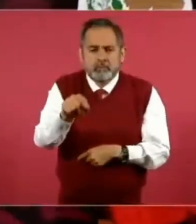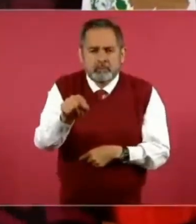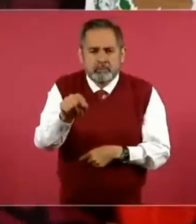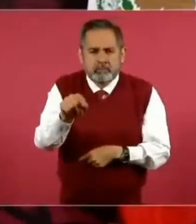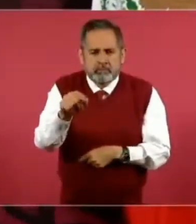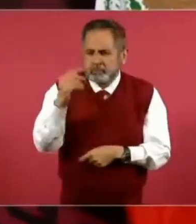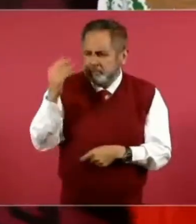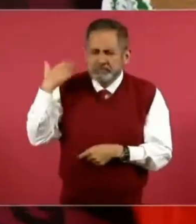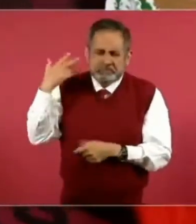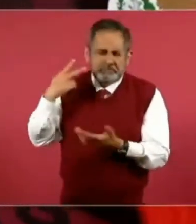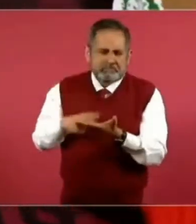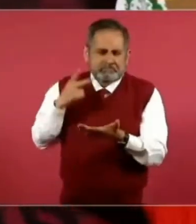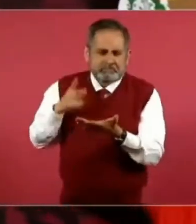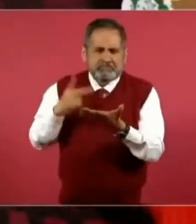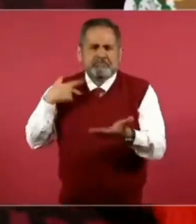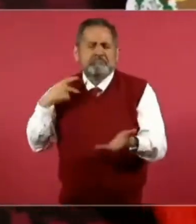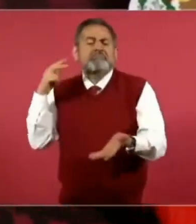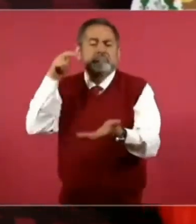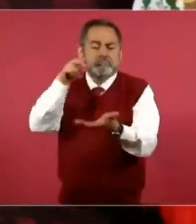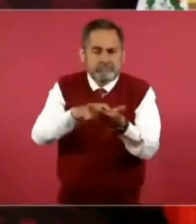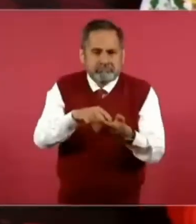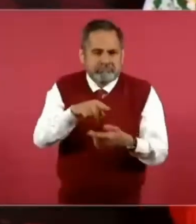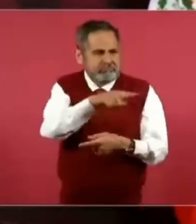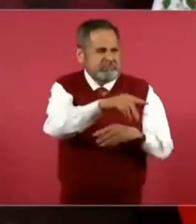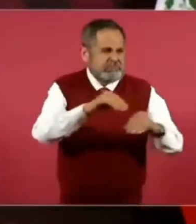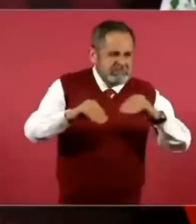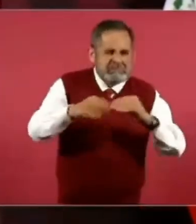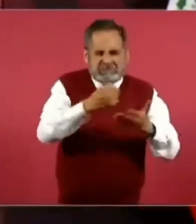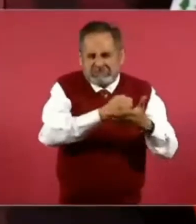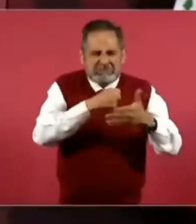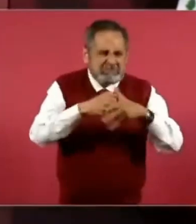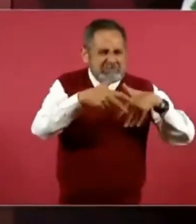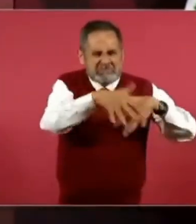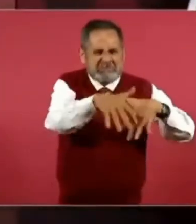las últimas veces, y hubieron movilizaciones.